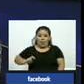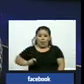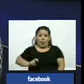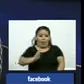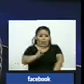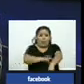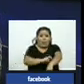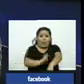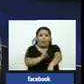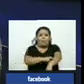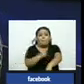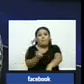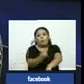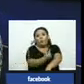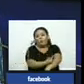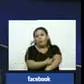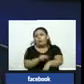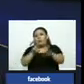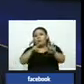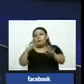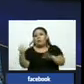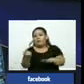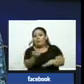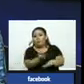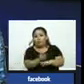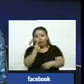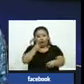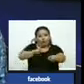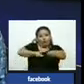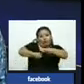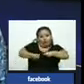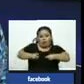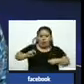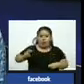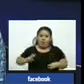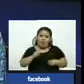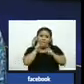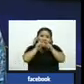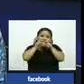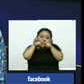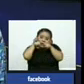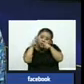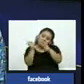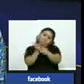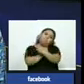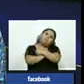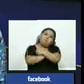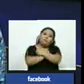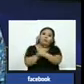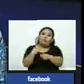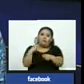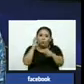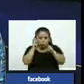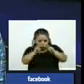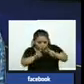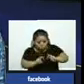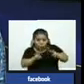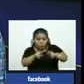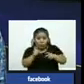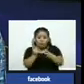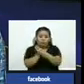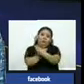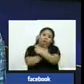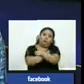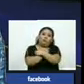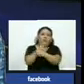personas al año. Es un trabajo peligroso manejar serpientes grandes con colmillos y veneno mortal, pero extraer y procesar ese veneno